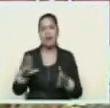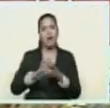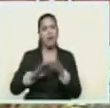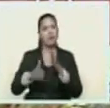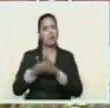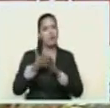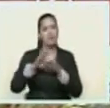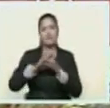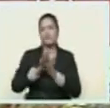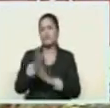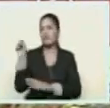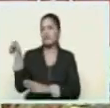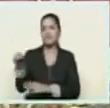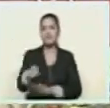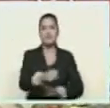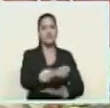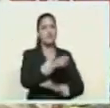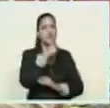aplastado